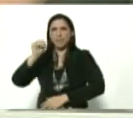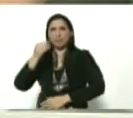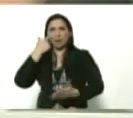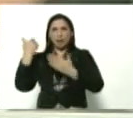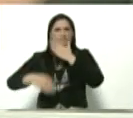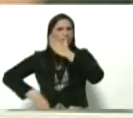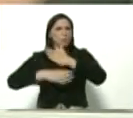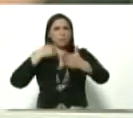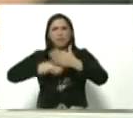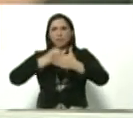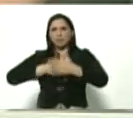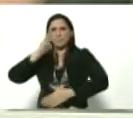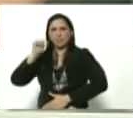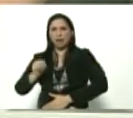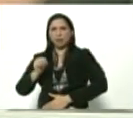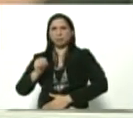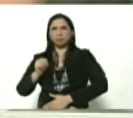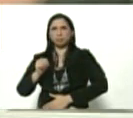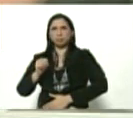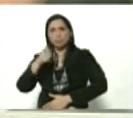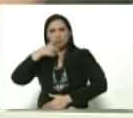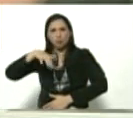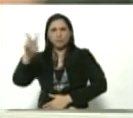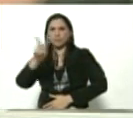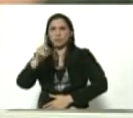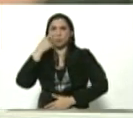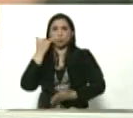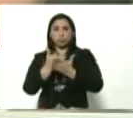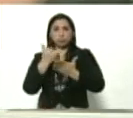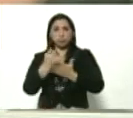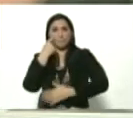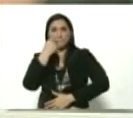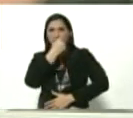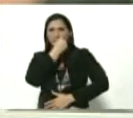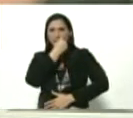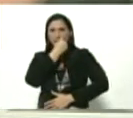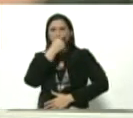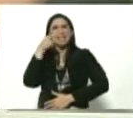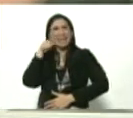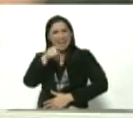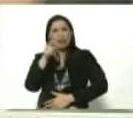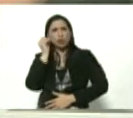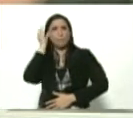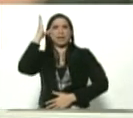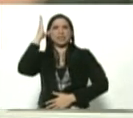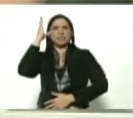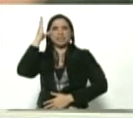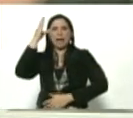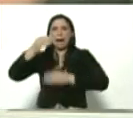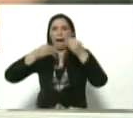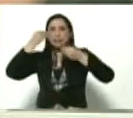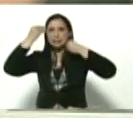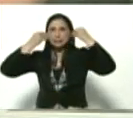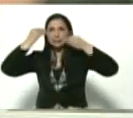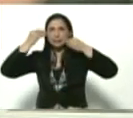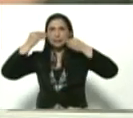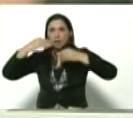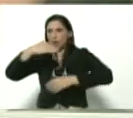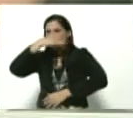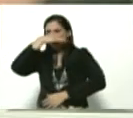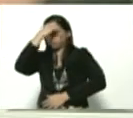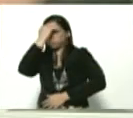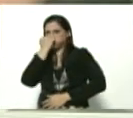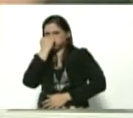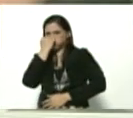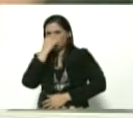batalla, Petare. Al pueblo de Venezuela, para que ustedes vean lo que son capaces de fabricar estos bandidos por orden de la DEA.